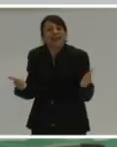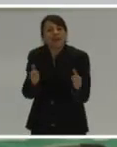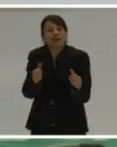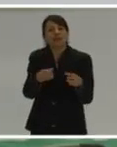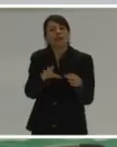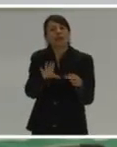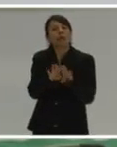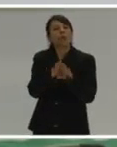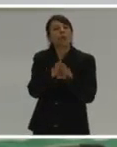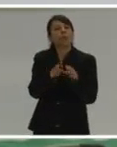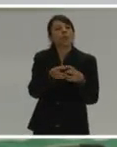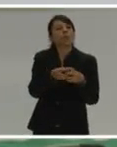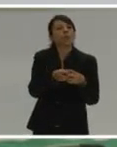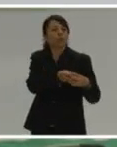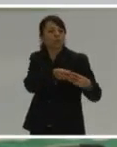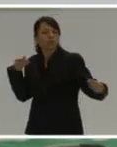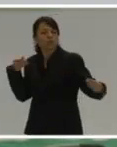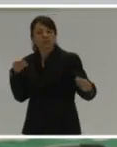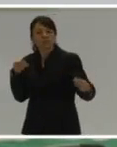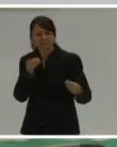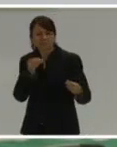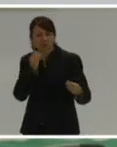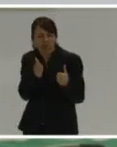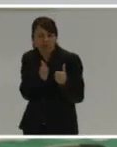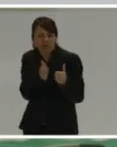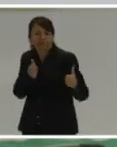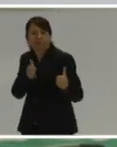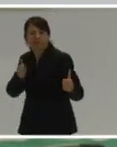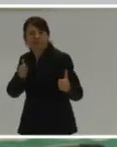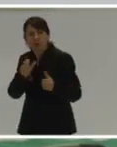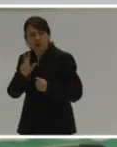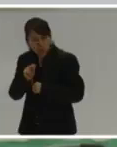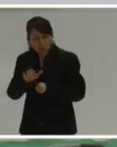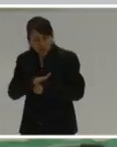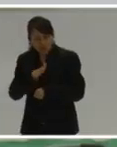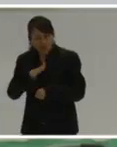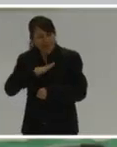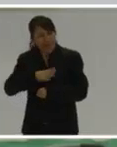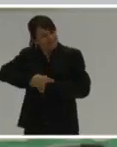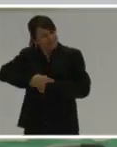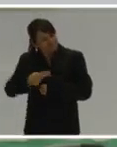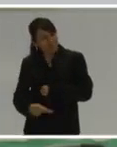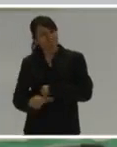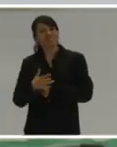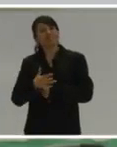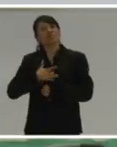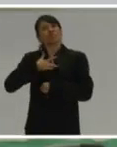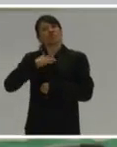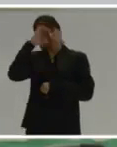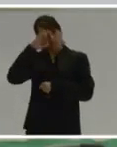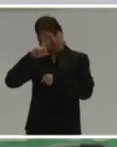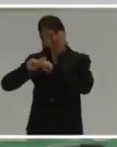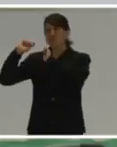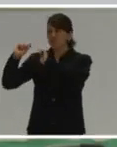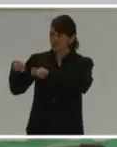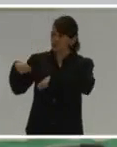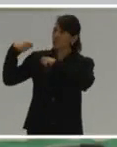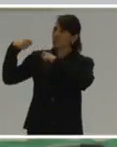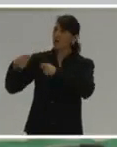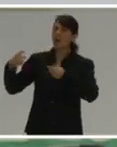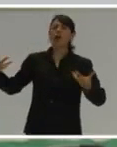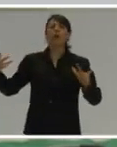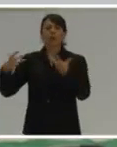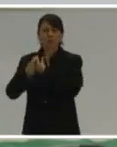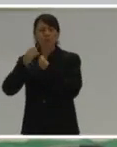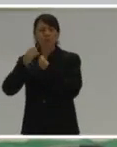de estas raíces culturales, pero también queremos que sobre la base de la unidad pueda respetarse la